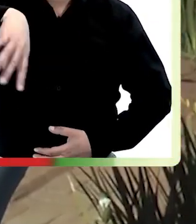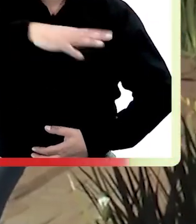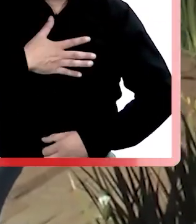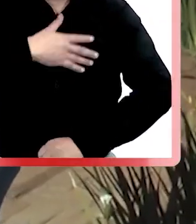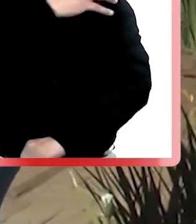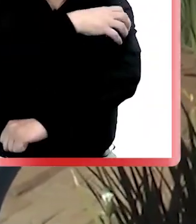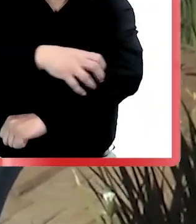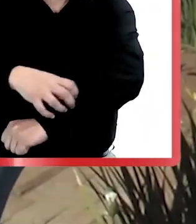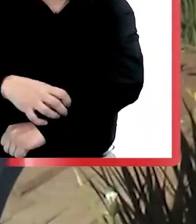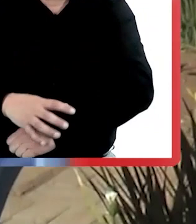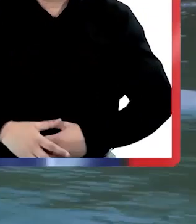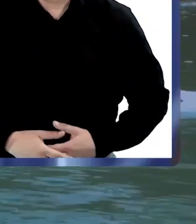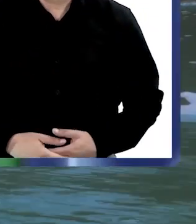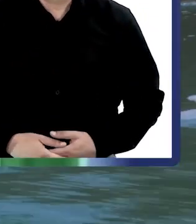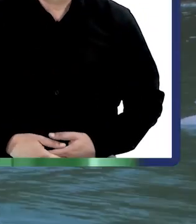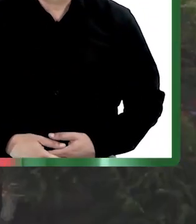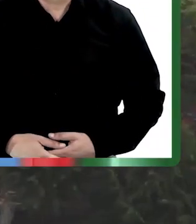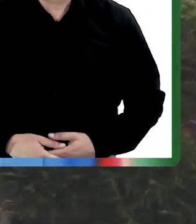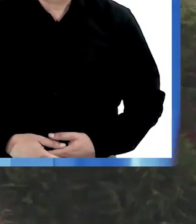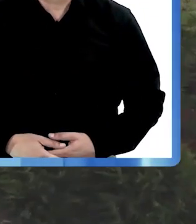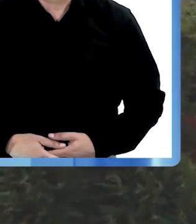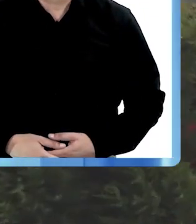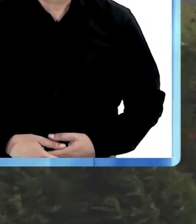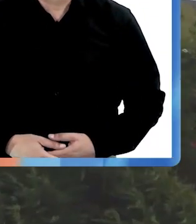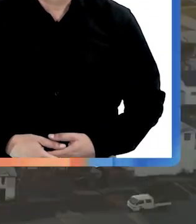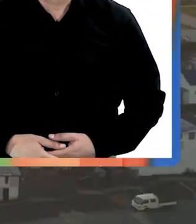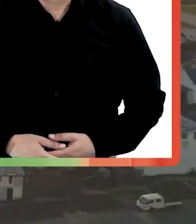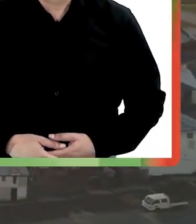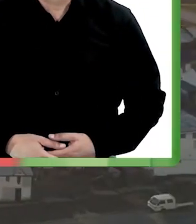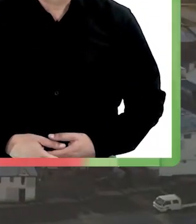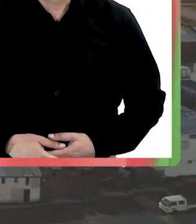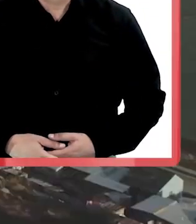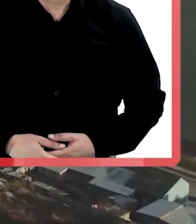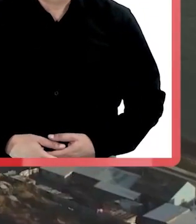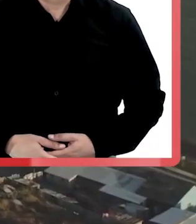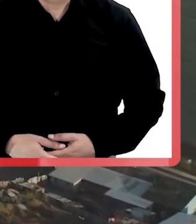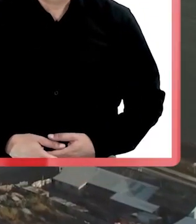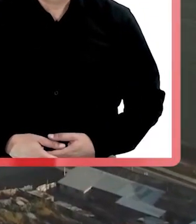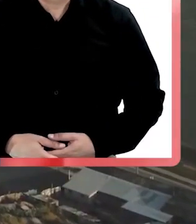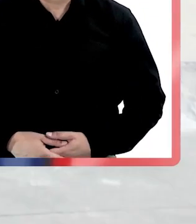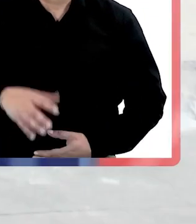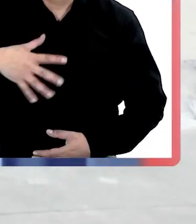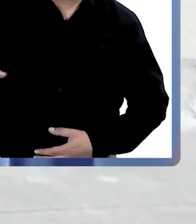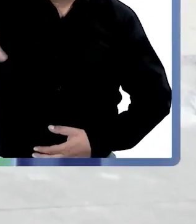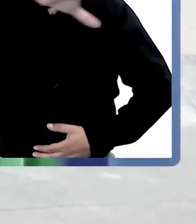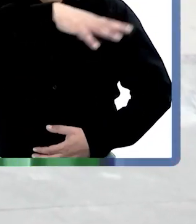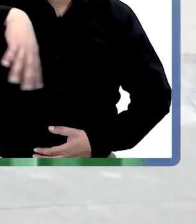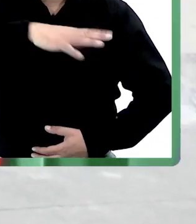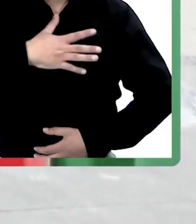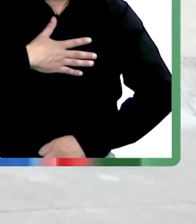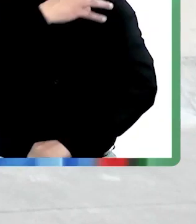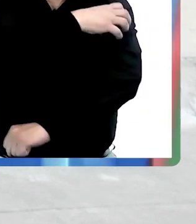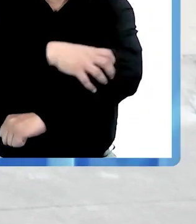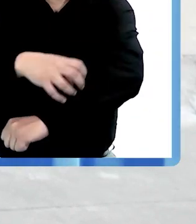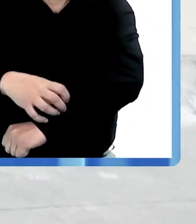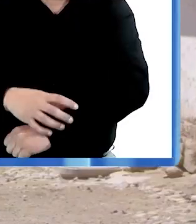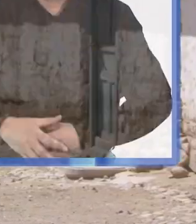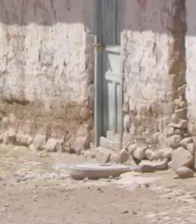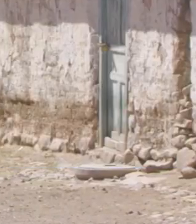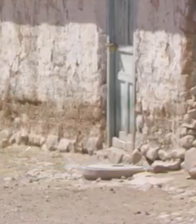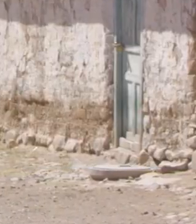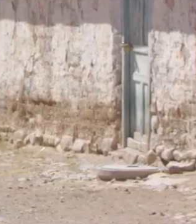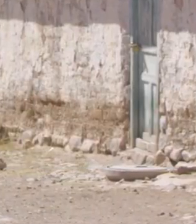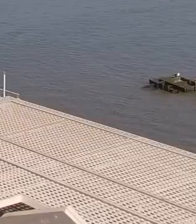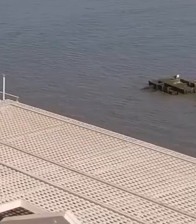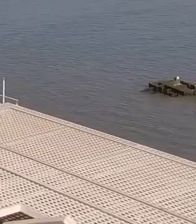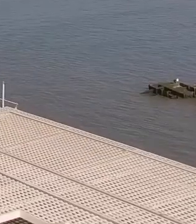Somos las regiones. Somos las regiones.